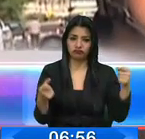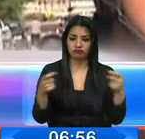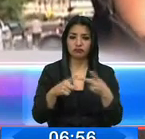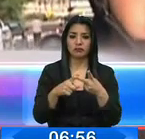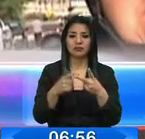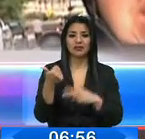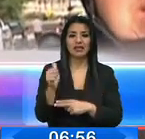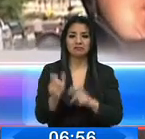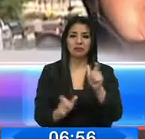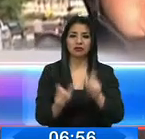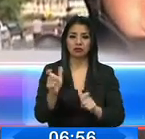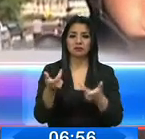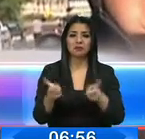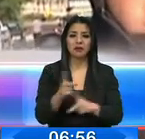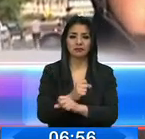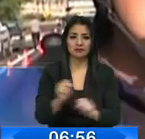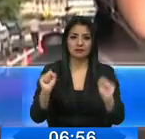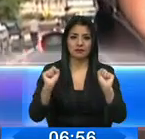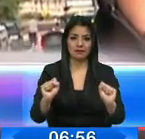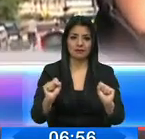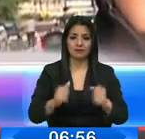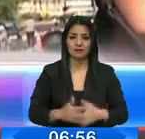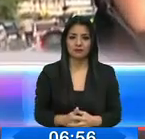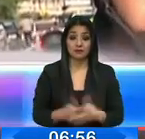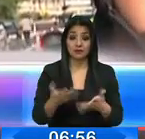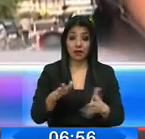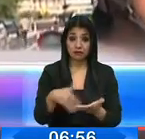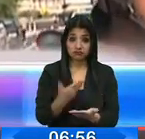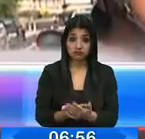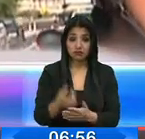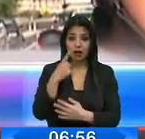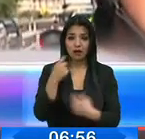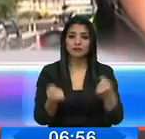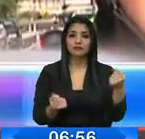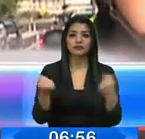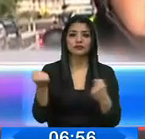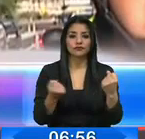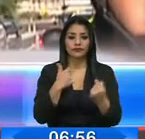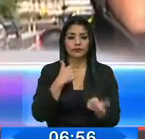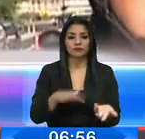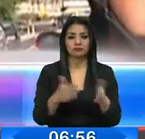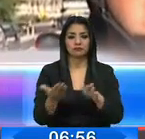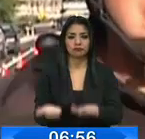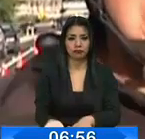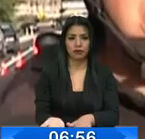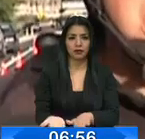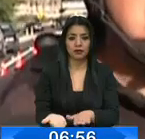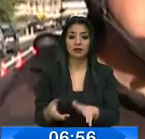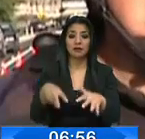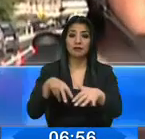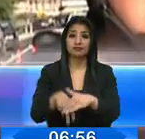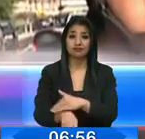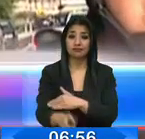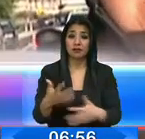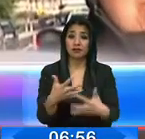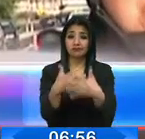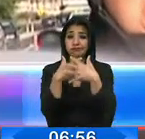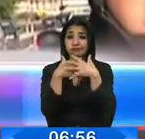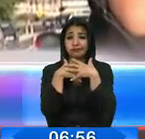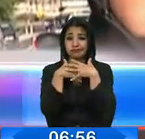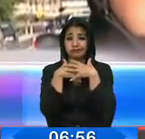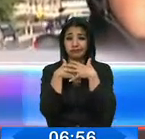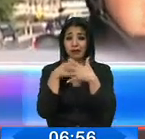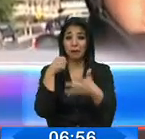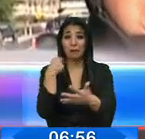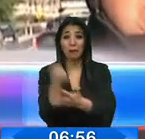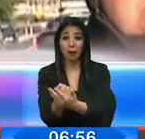10 efectivos. Al llegar a la escena se constata el fallecimiento del chofer del vehículo, el mismo que queda atrapado dentro de la cabina, por lo que se procede a